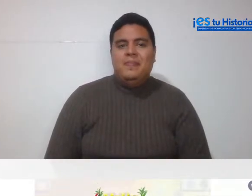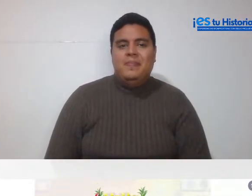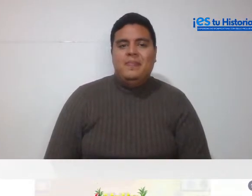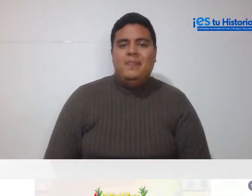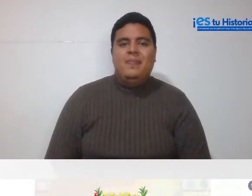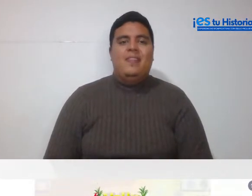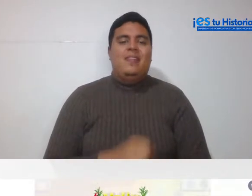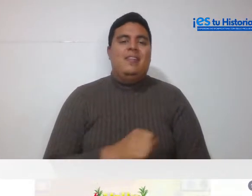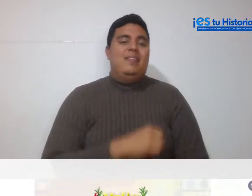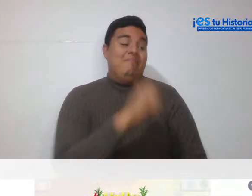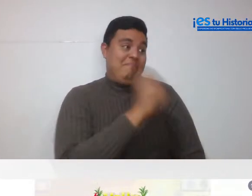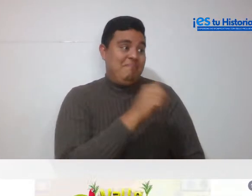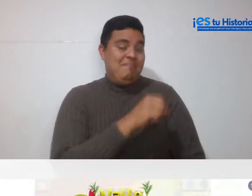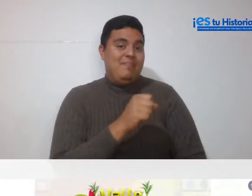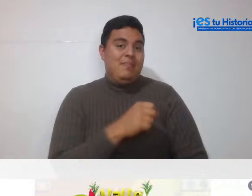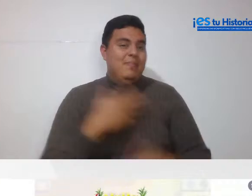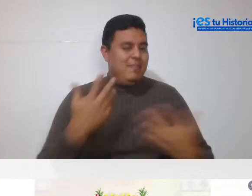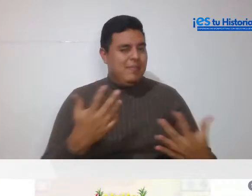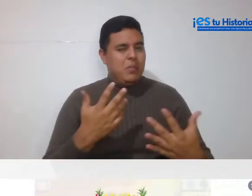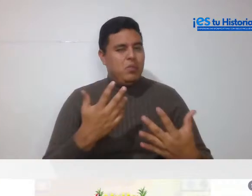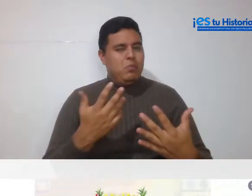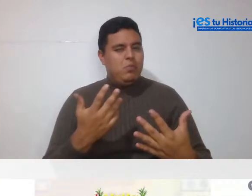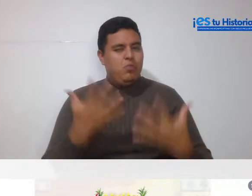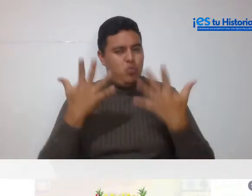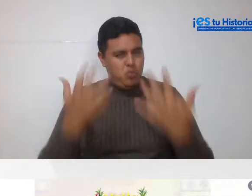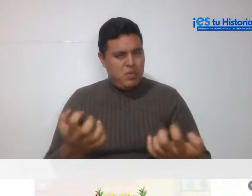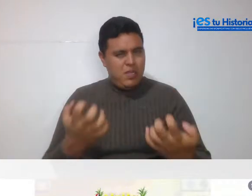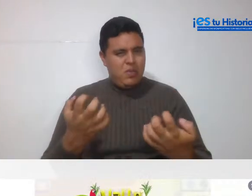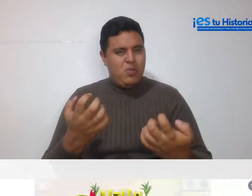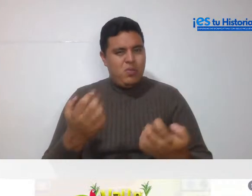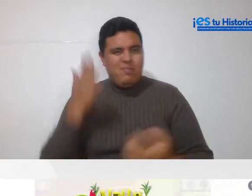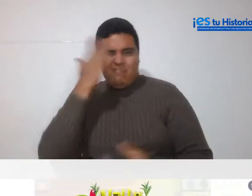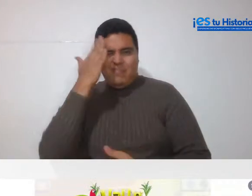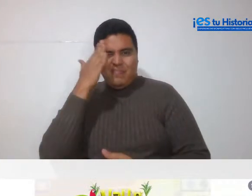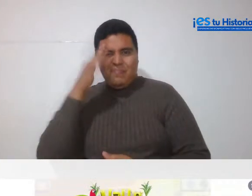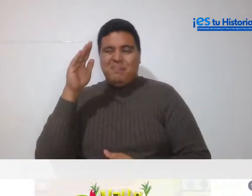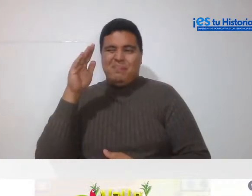Bueno, yo creo que Manuel se tiene enfrente al docente.